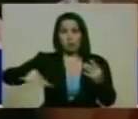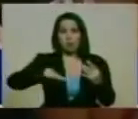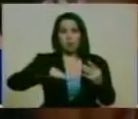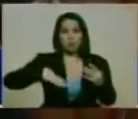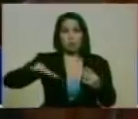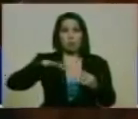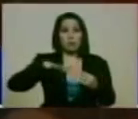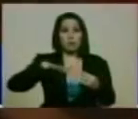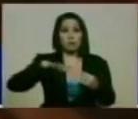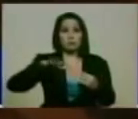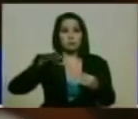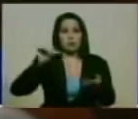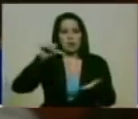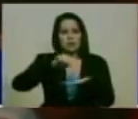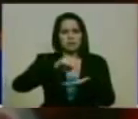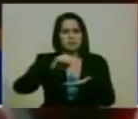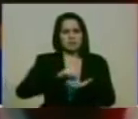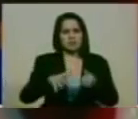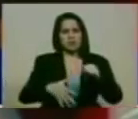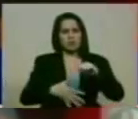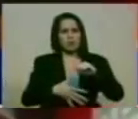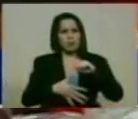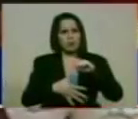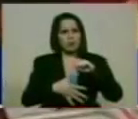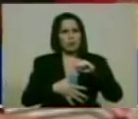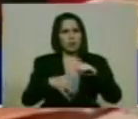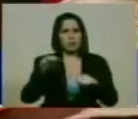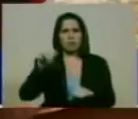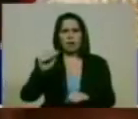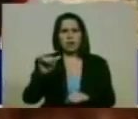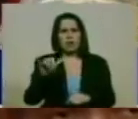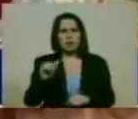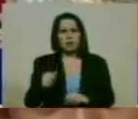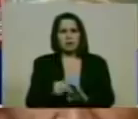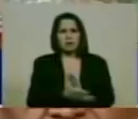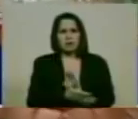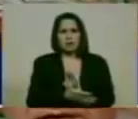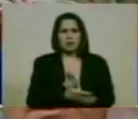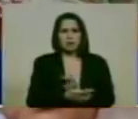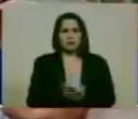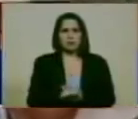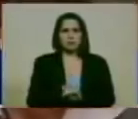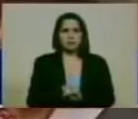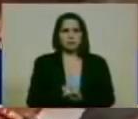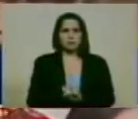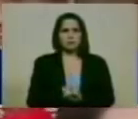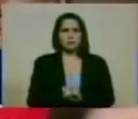a los pueblos centroamericanos, maya, a los